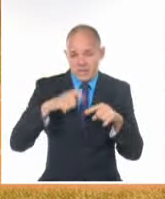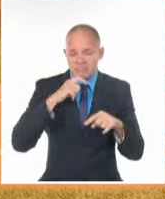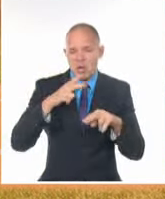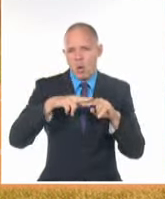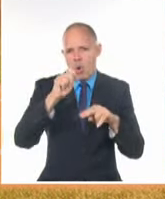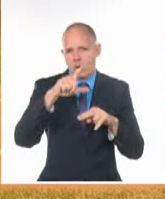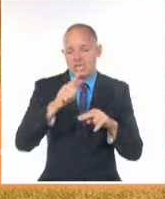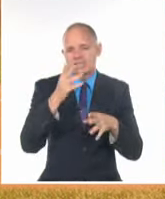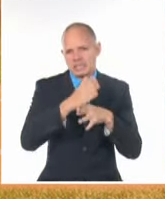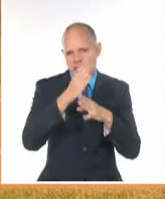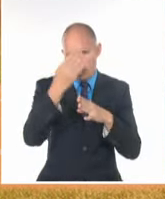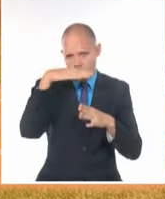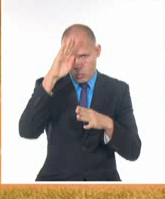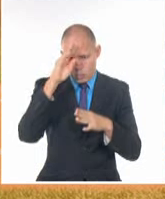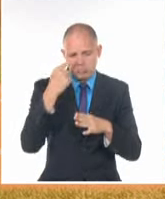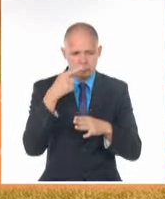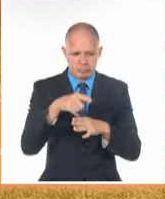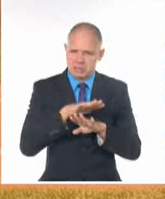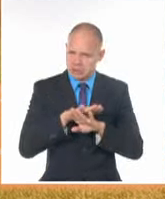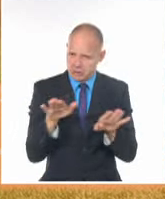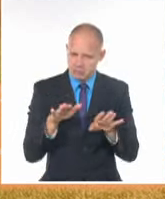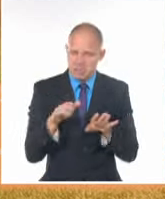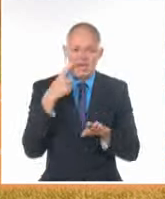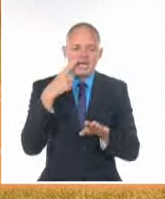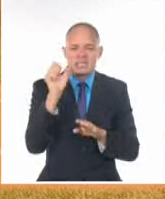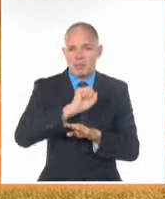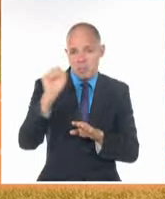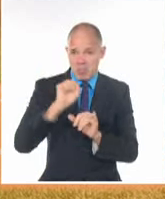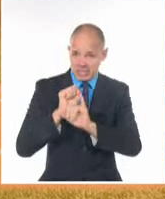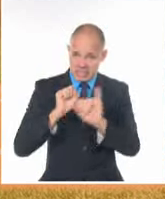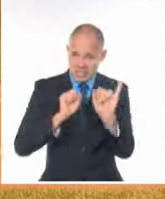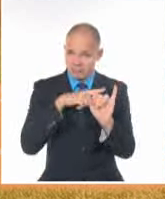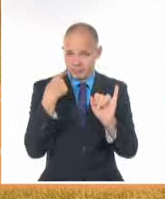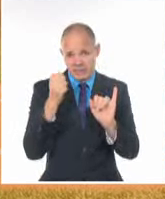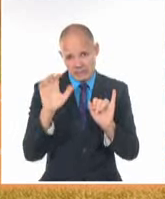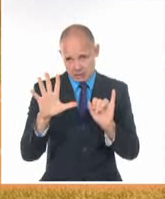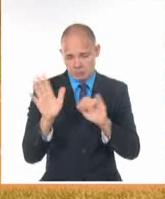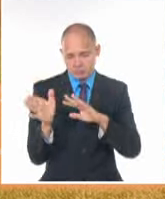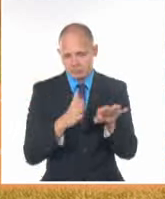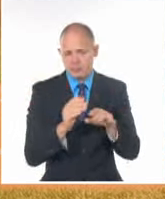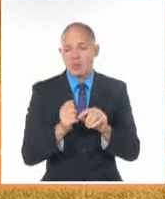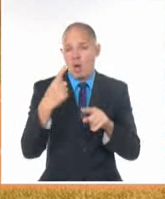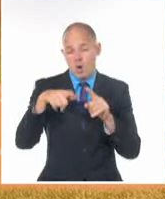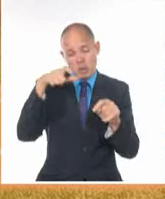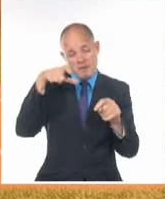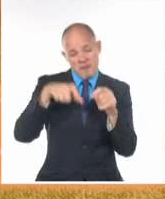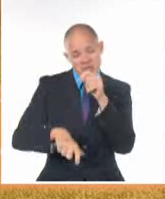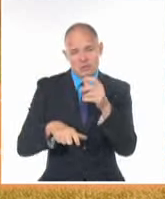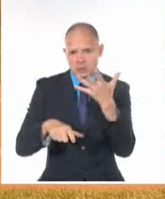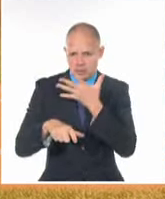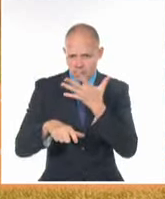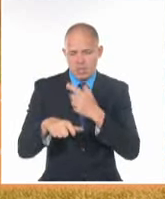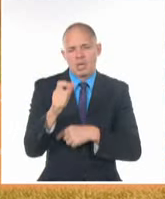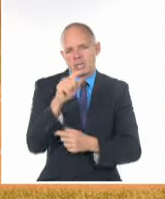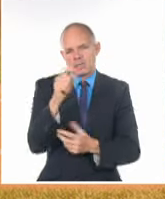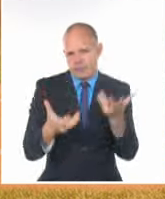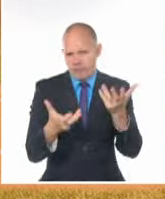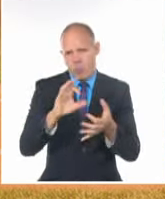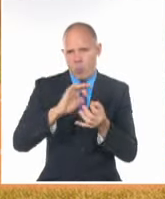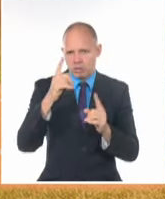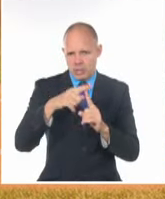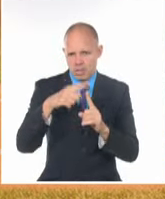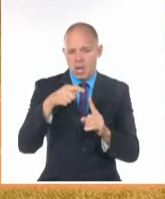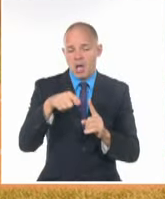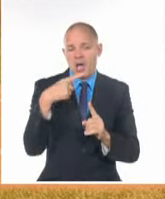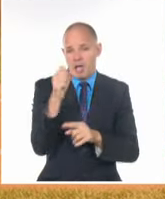archivan 6-5 derrotas sucesivas en ese orden. Los más sotaneros de la tabla son Guantánamo y Cienfuegos, con solo